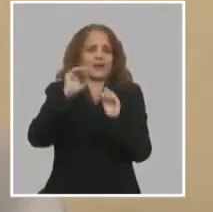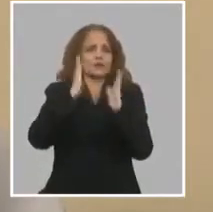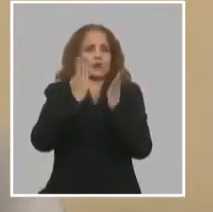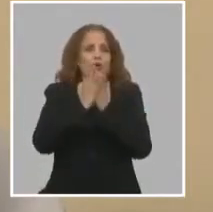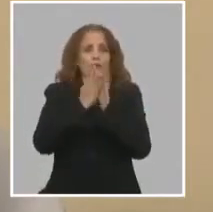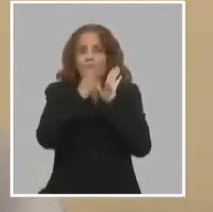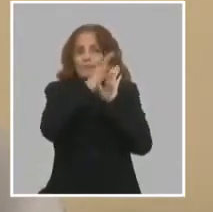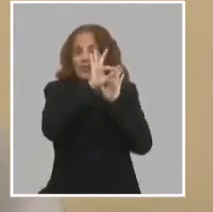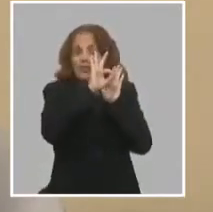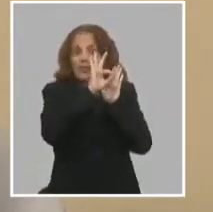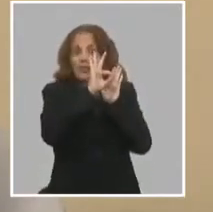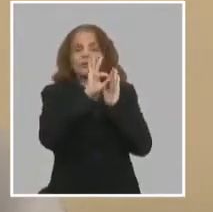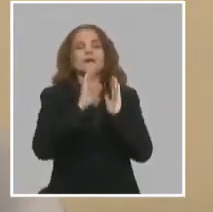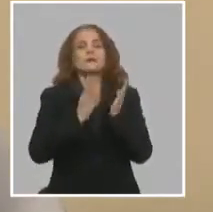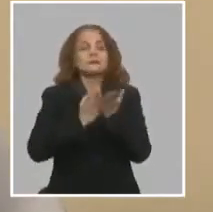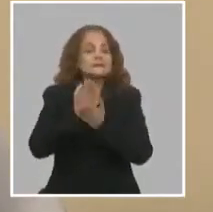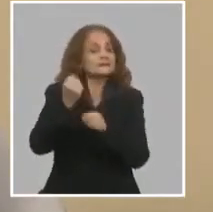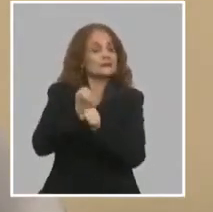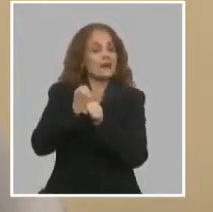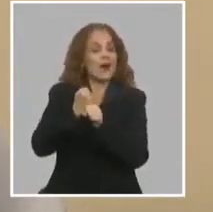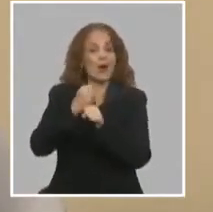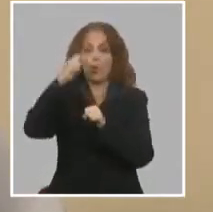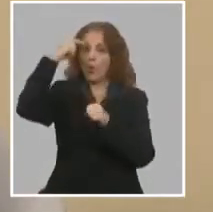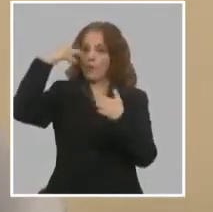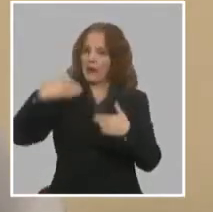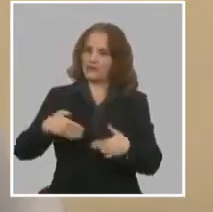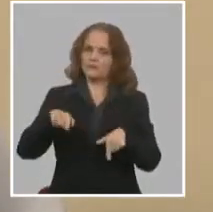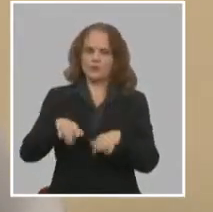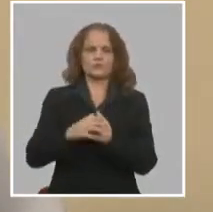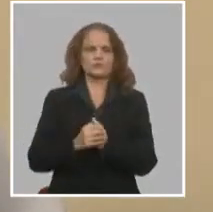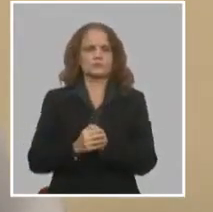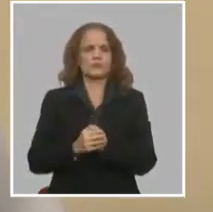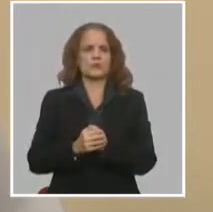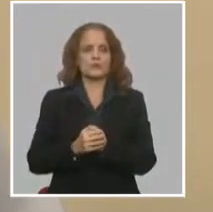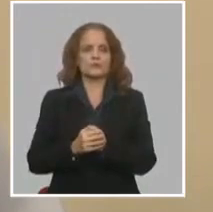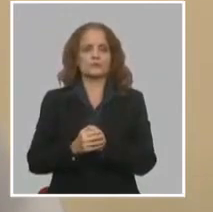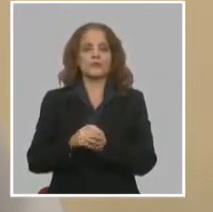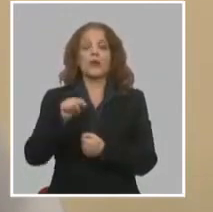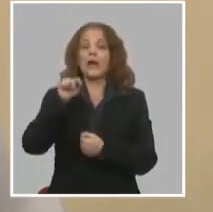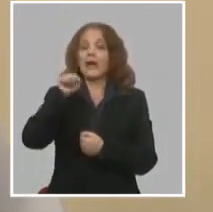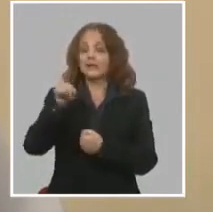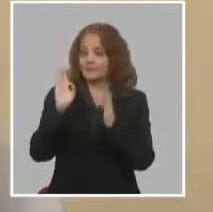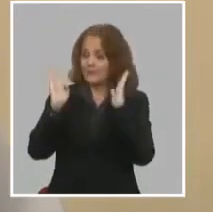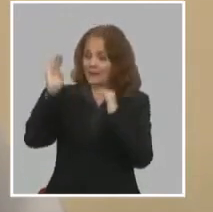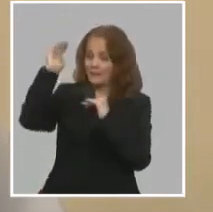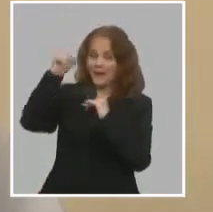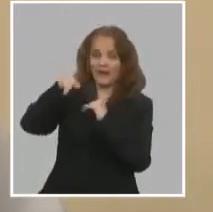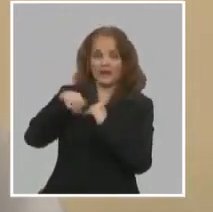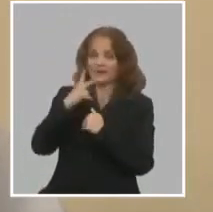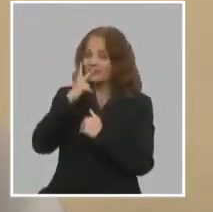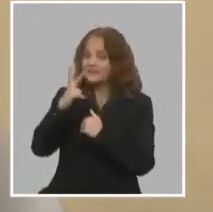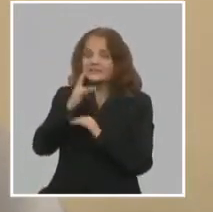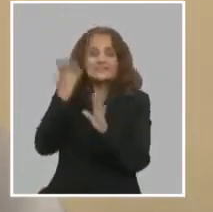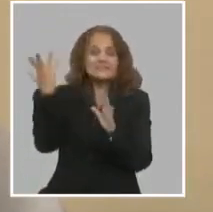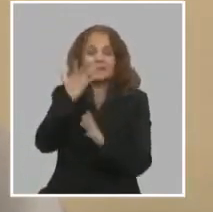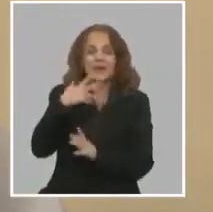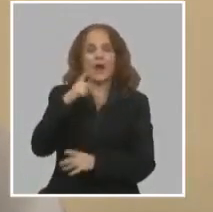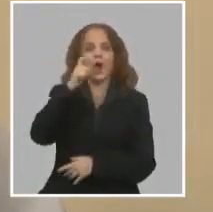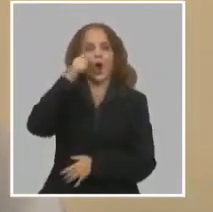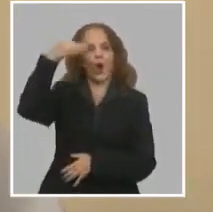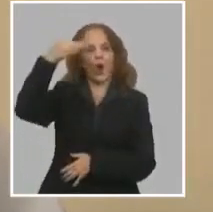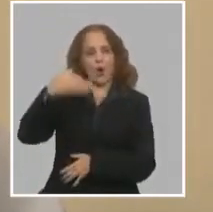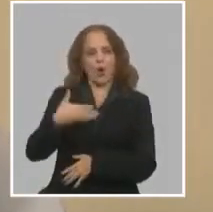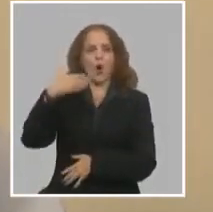incomparable con otros países en cuanto a tener en su centro al hombre para la atención, ese inmenso amor,